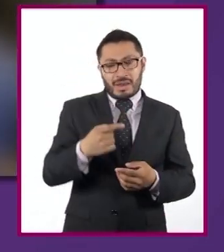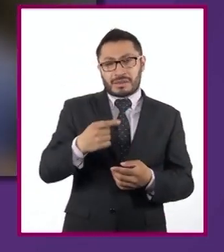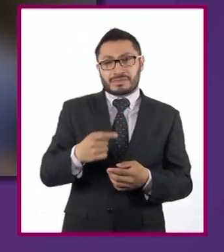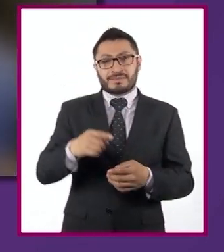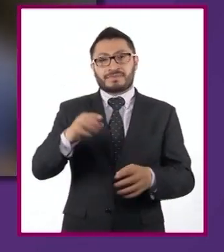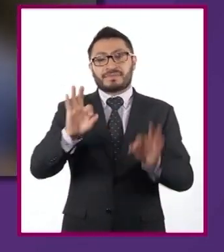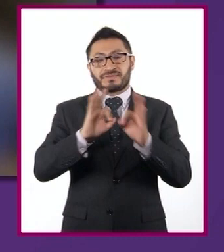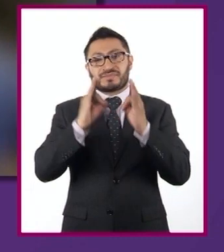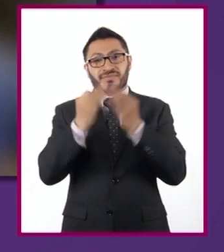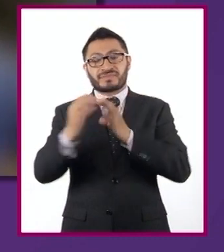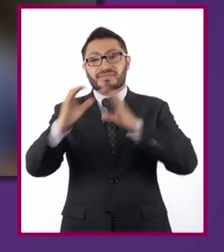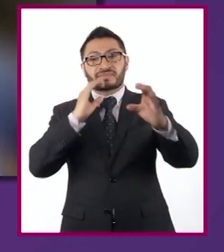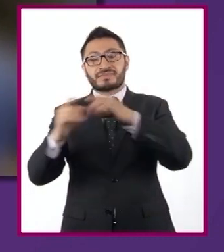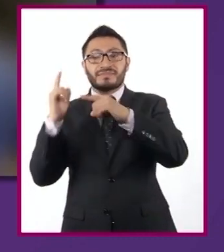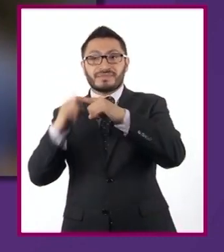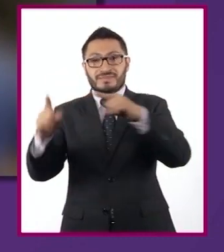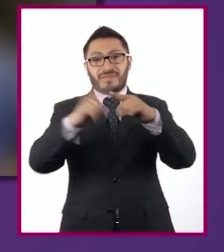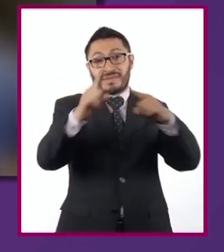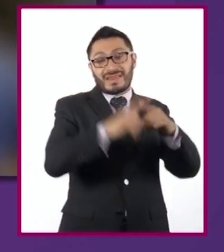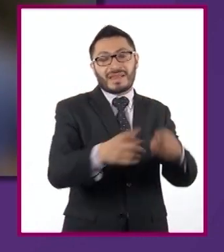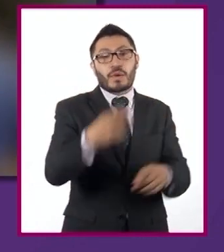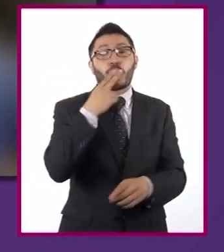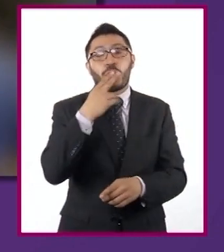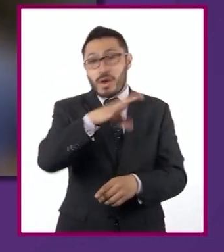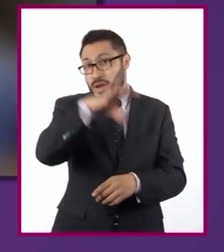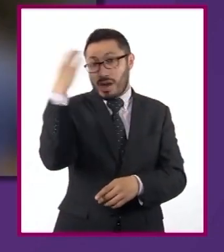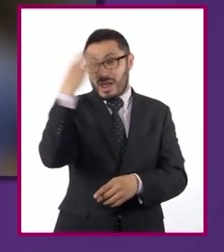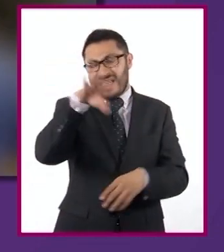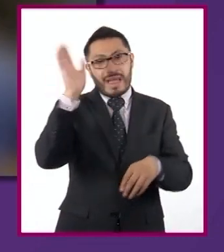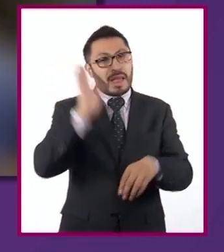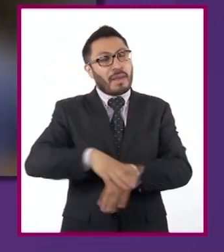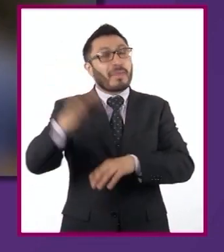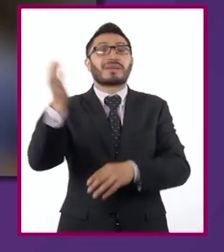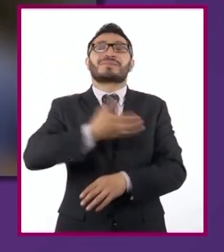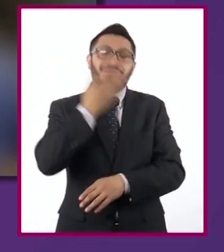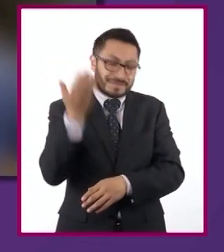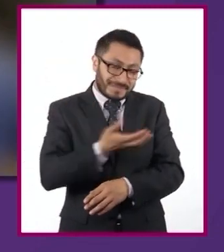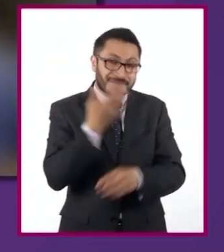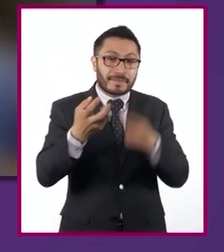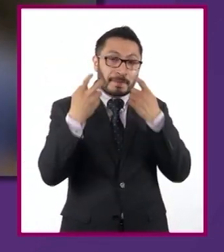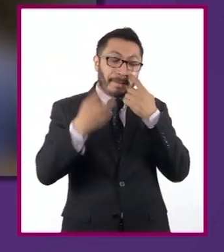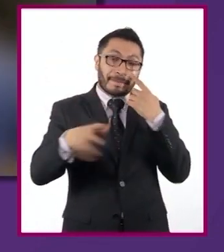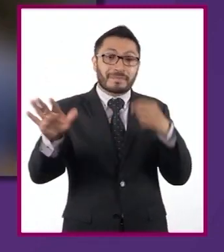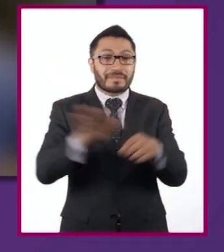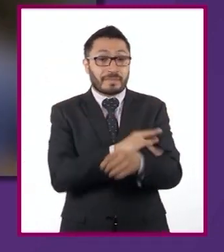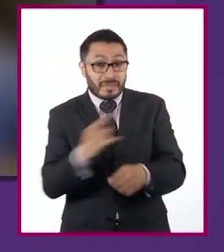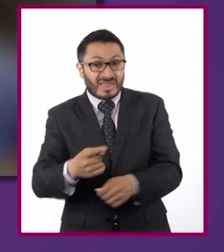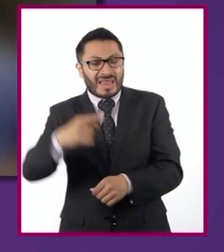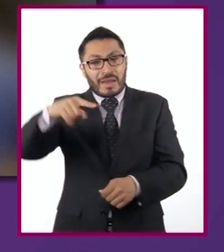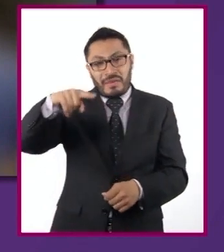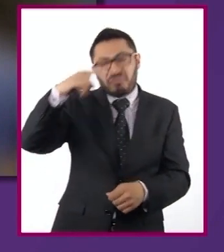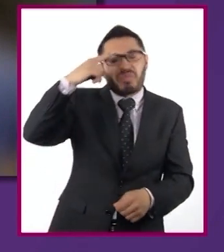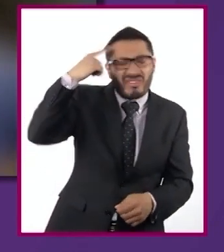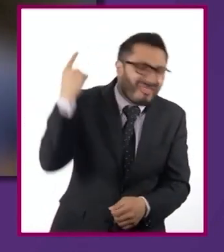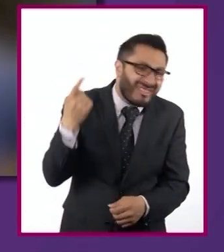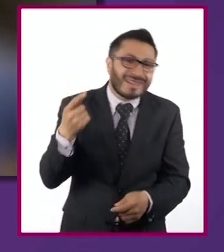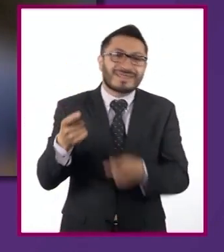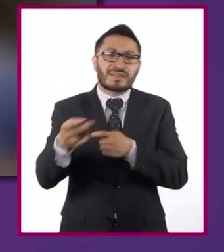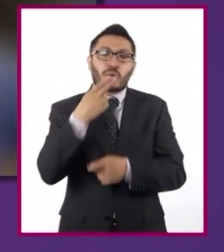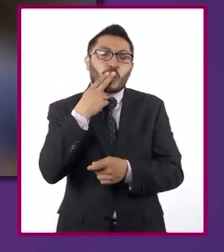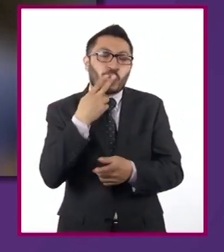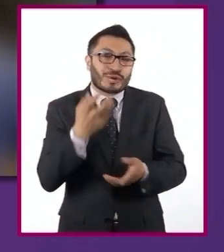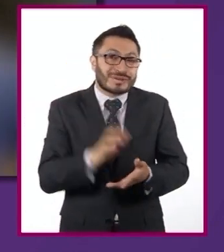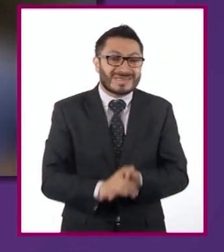medios publicitarios, el uso de fotografías es más predominante, sobre todo por la facilidad en la manipulación de las